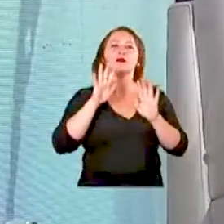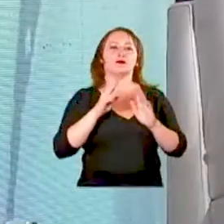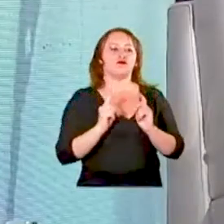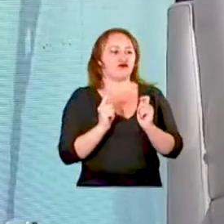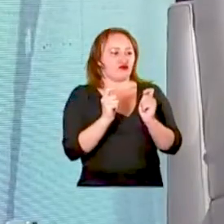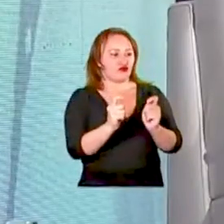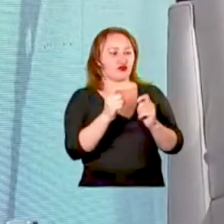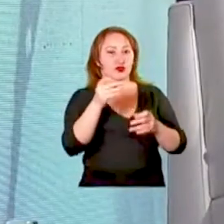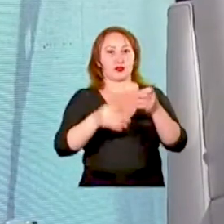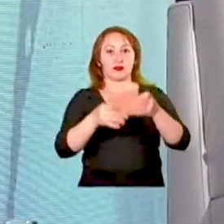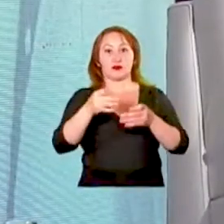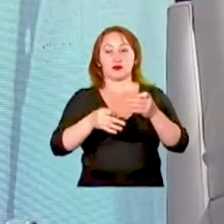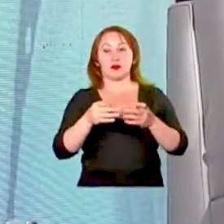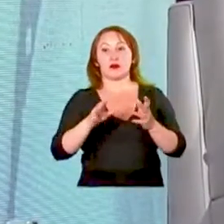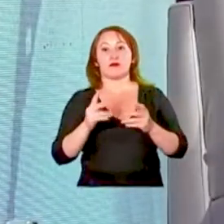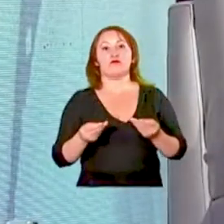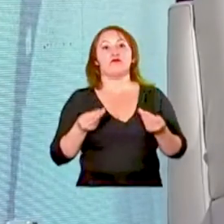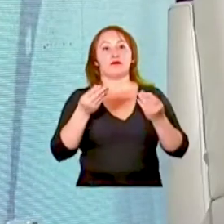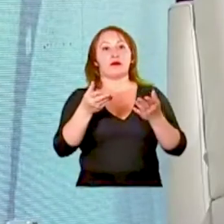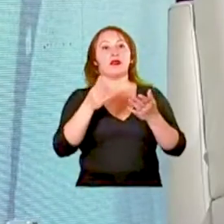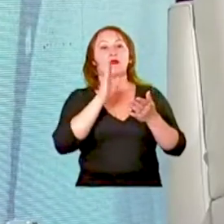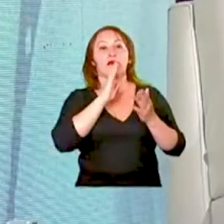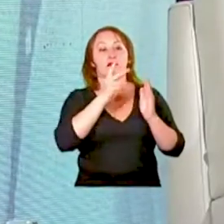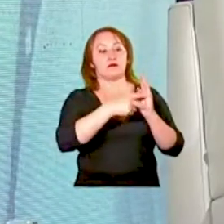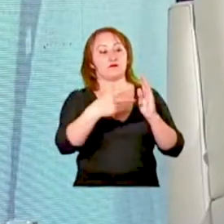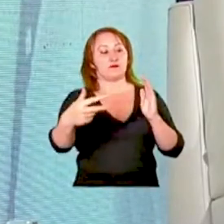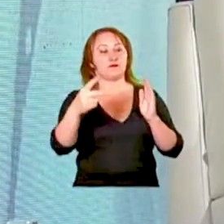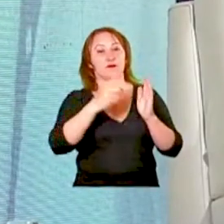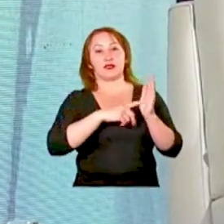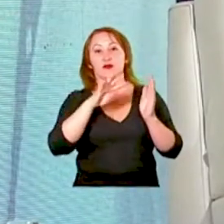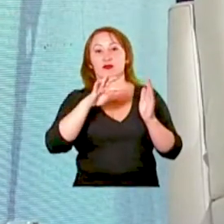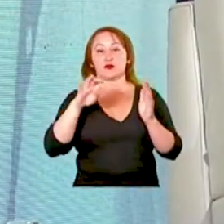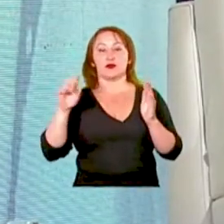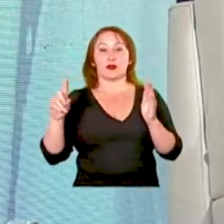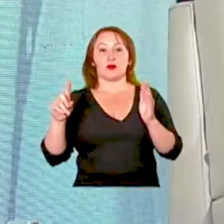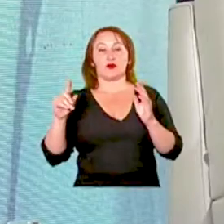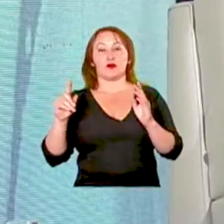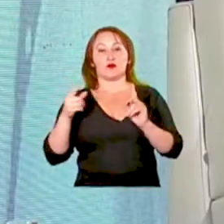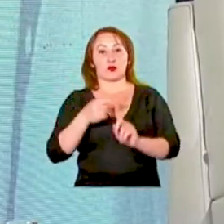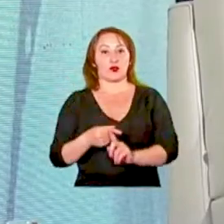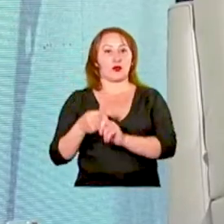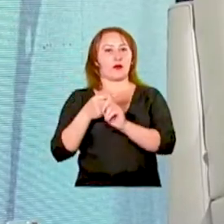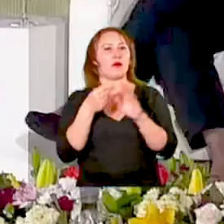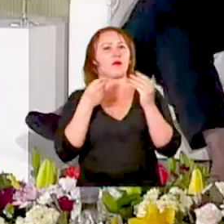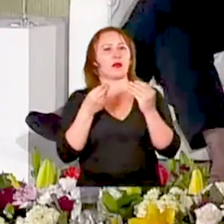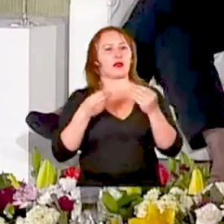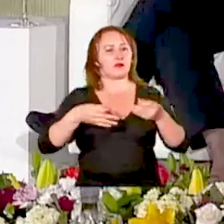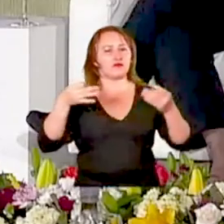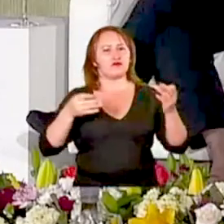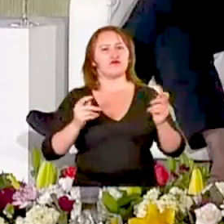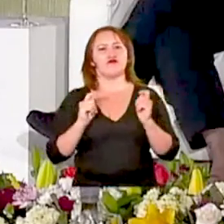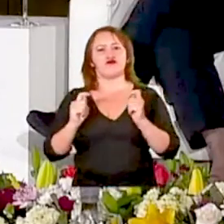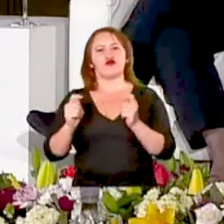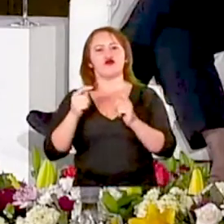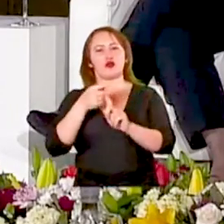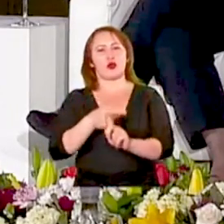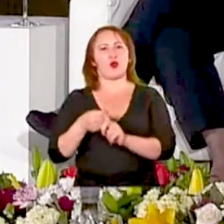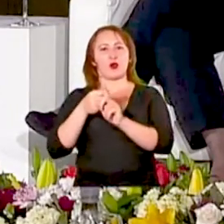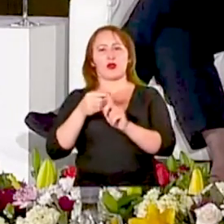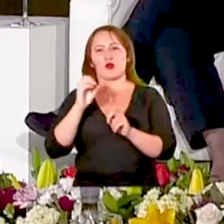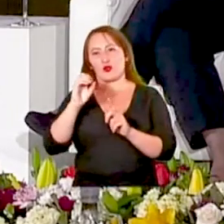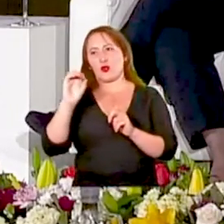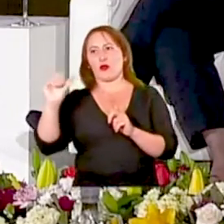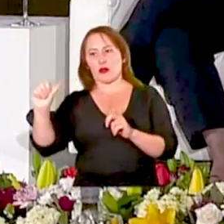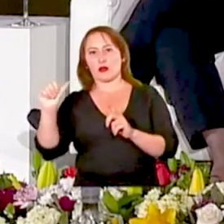jurisdiccional entregada por la Constitución de 1991 a la Procuraduría para efectos de ser el procurador, la procuradora en